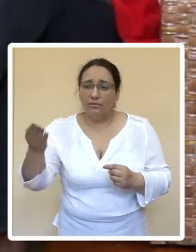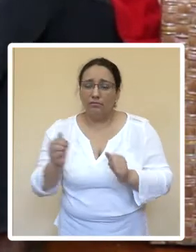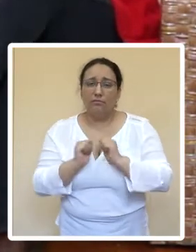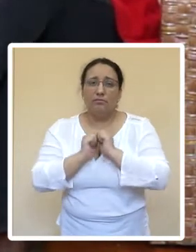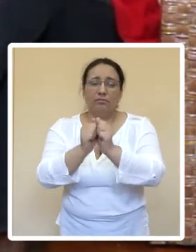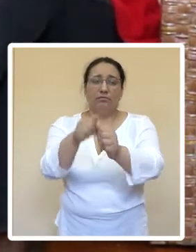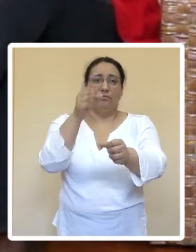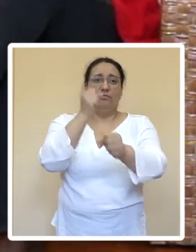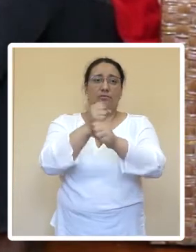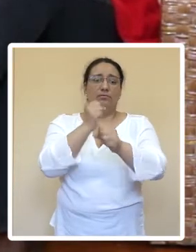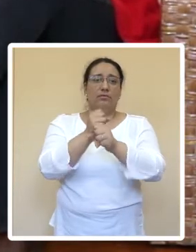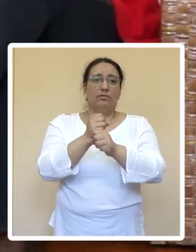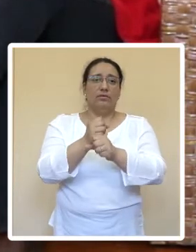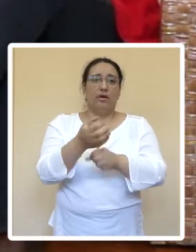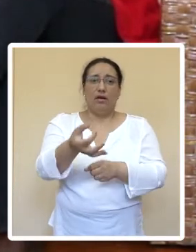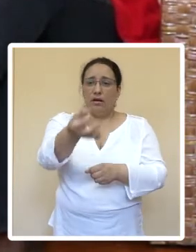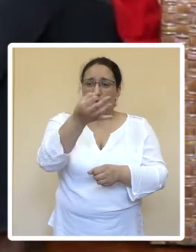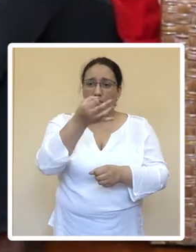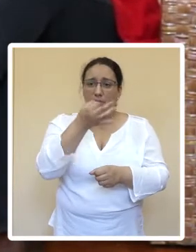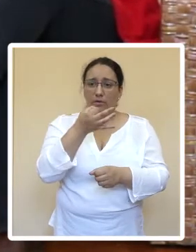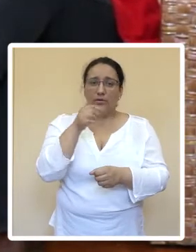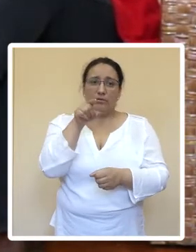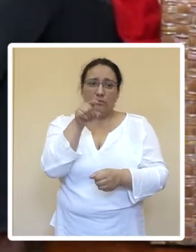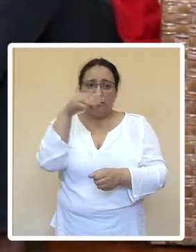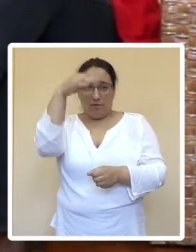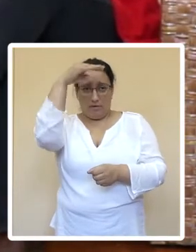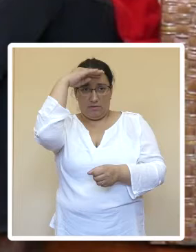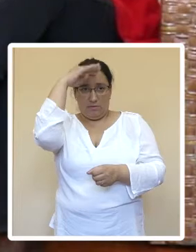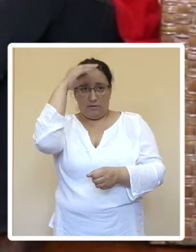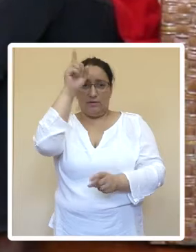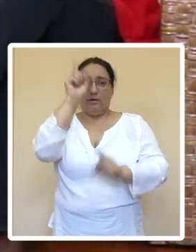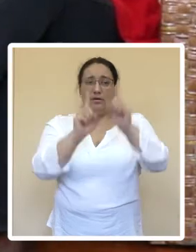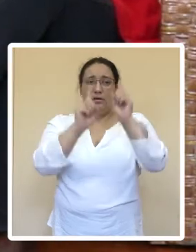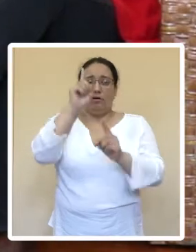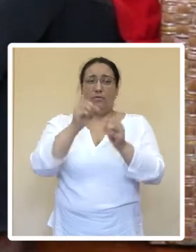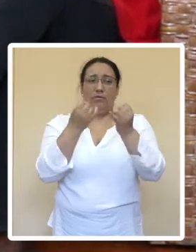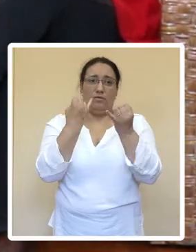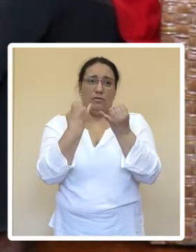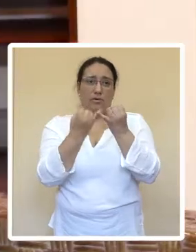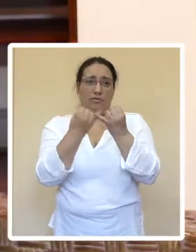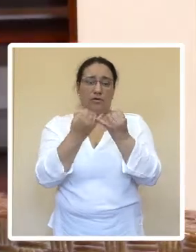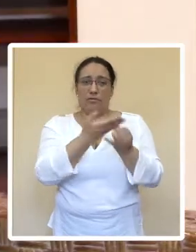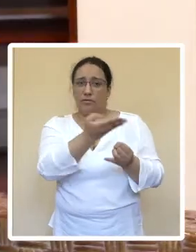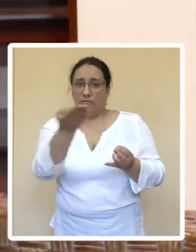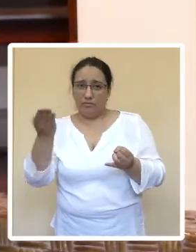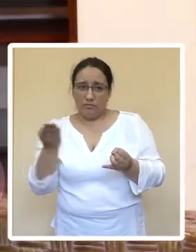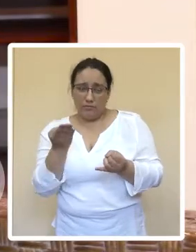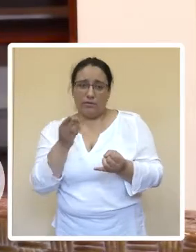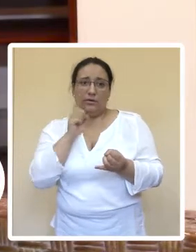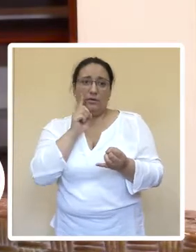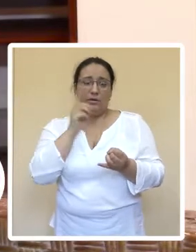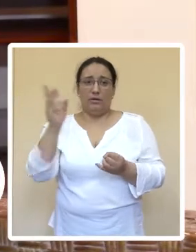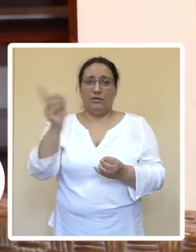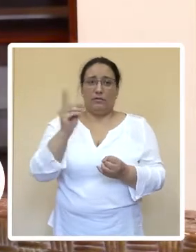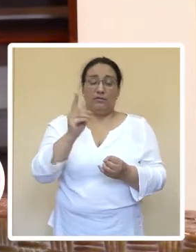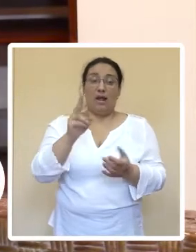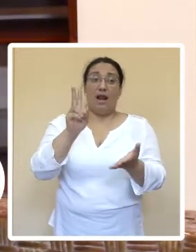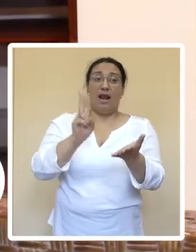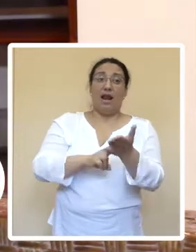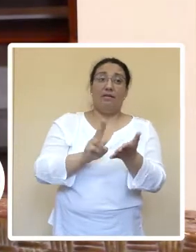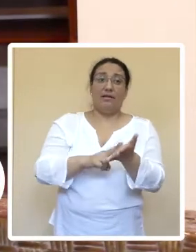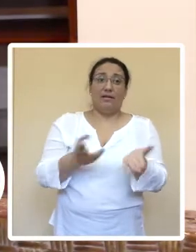¿O cuál es la experiencia de algunos amigos tuyos que también tienen discapacidad? La verdad es que